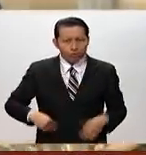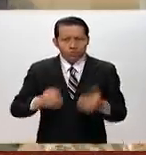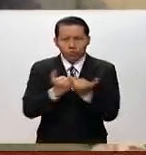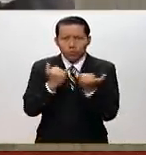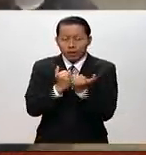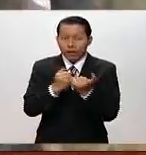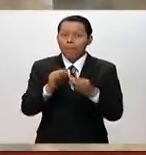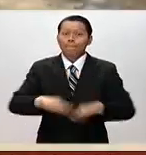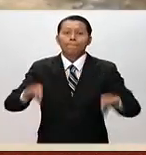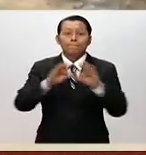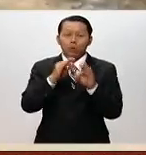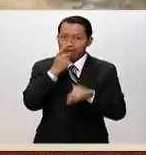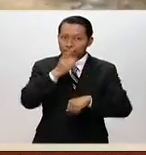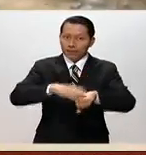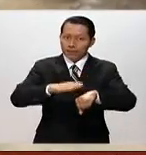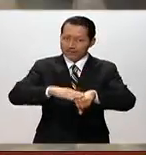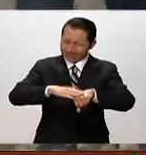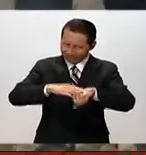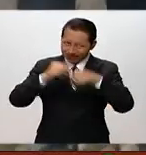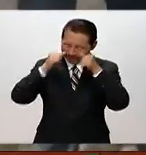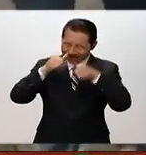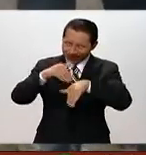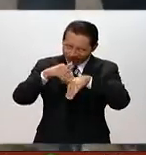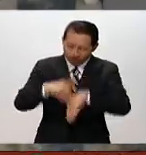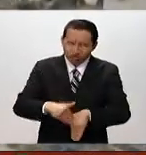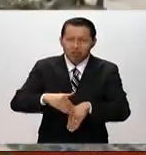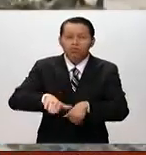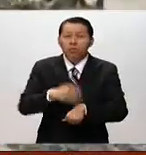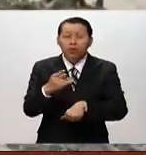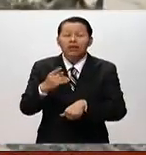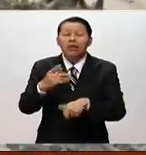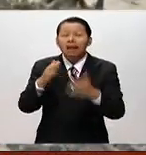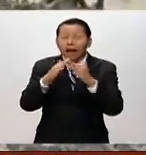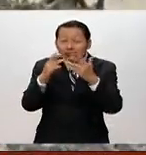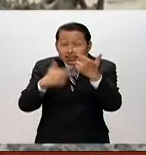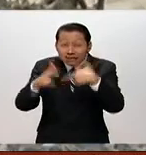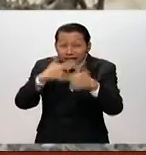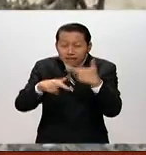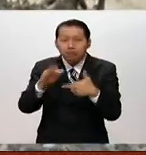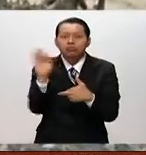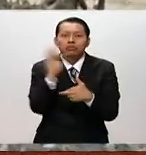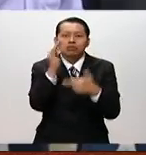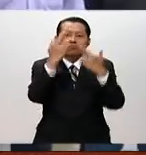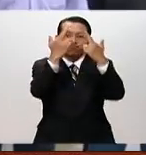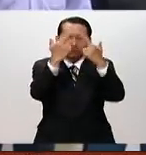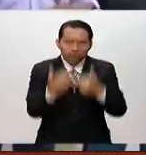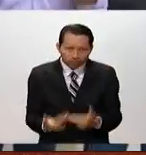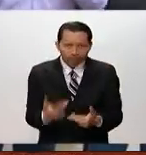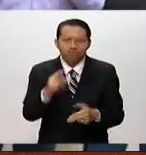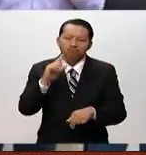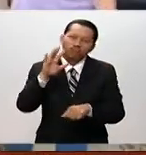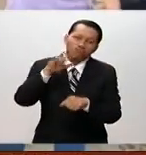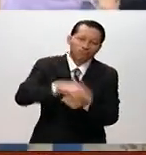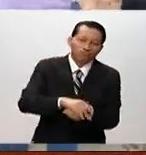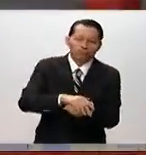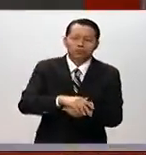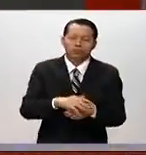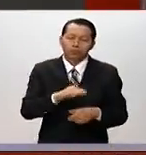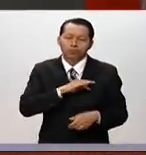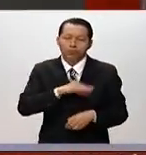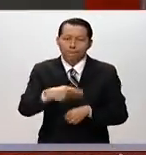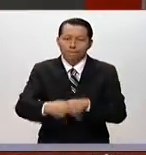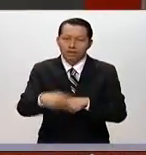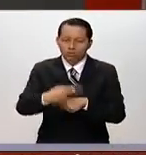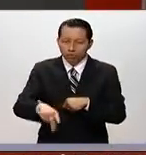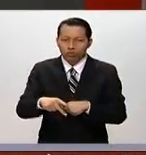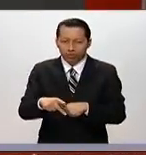es importante ese llamado, porque de regresar pues estarían en un peligro latente. Así es, Sharon Ramos, muchas gracias